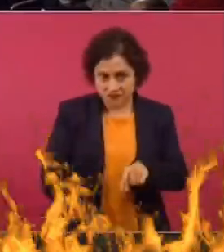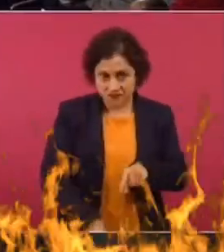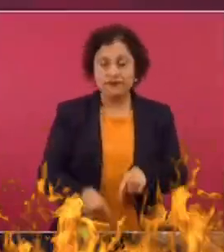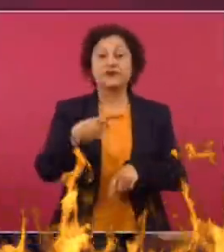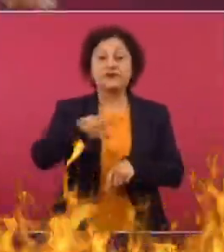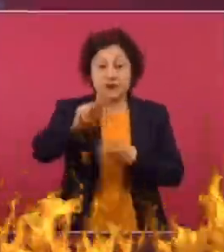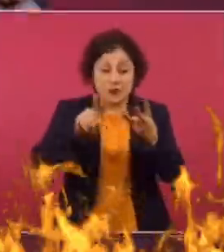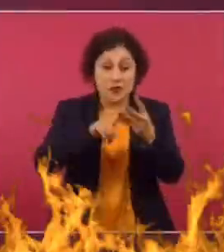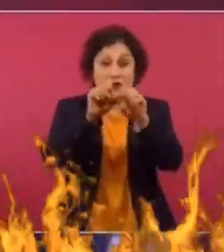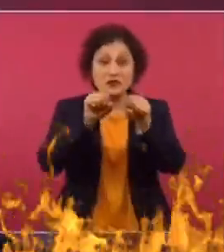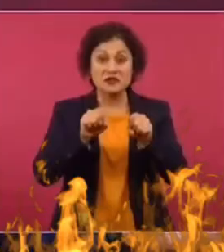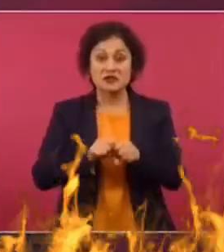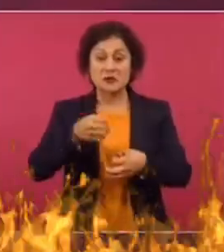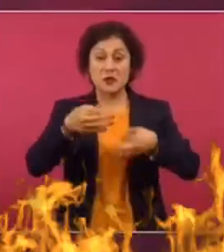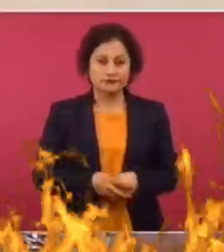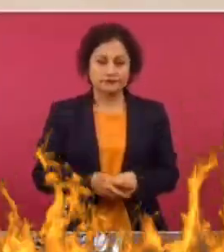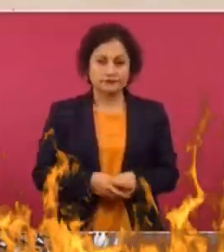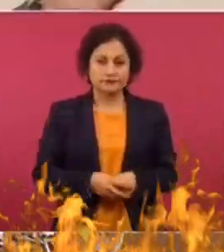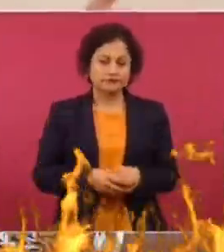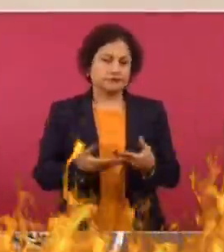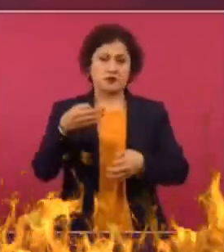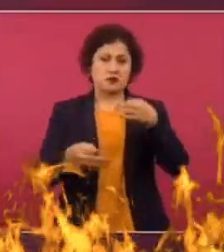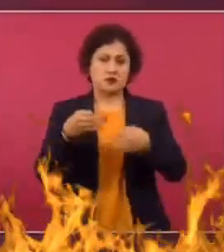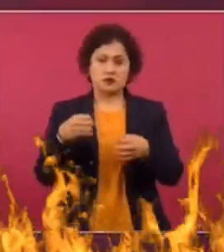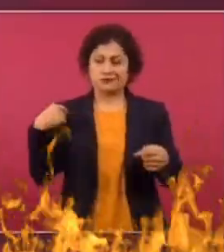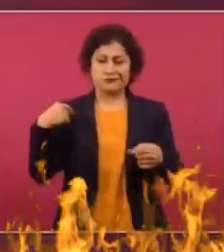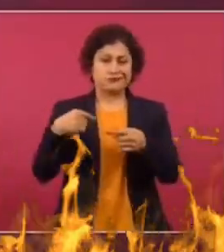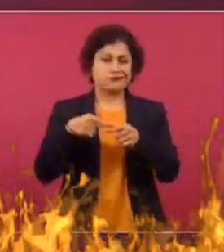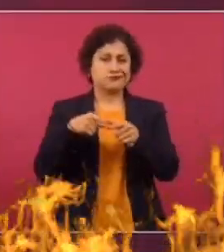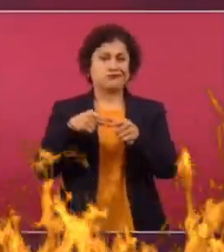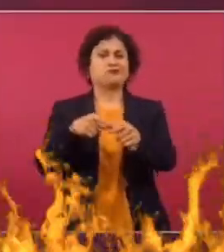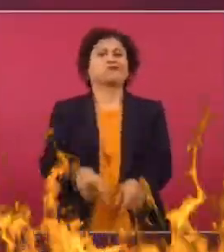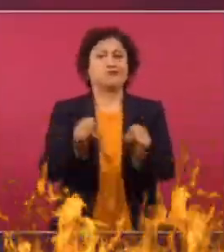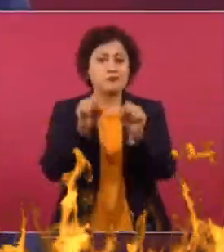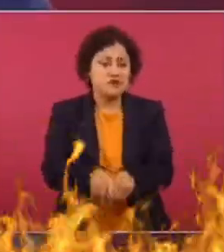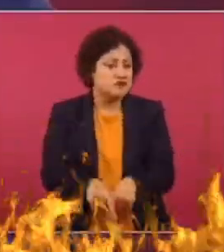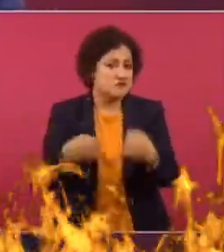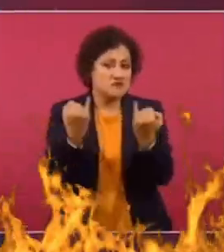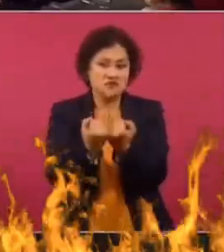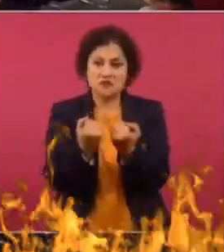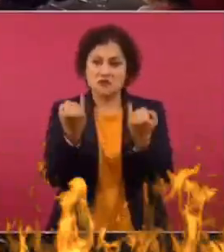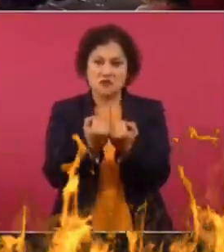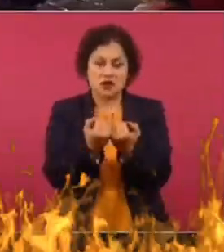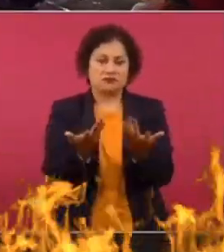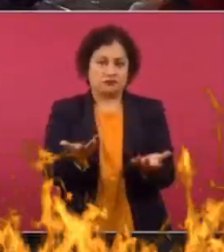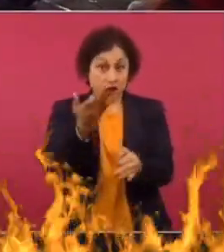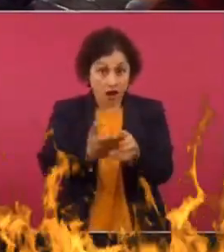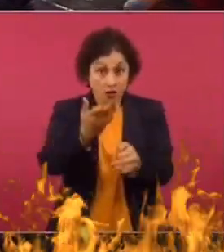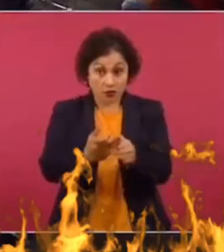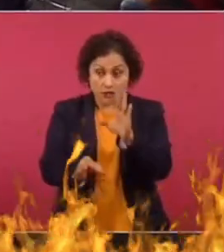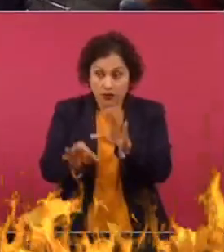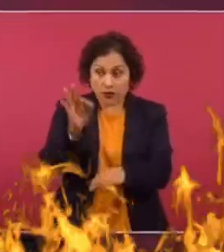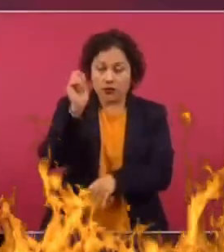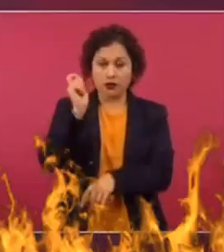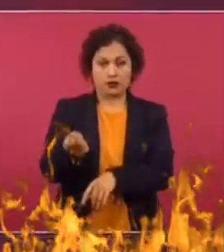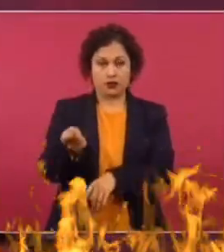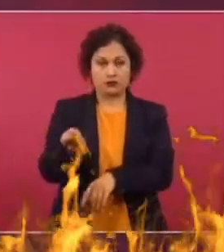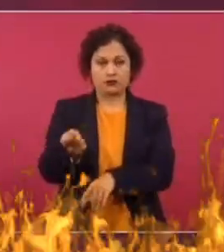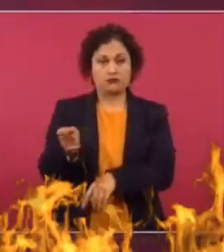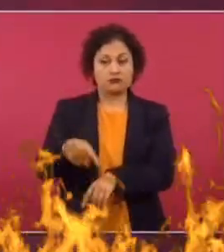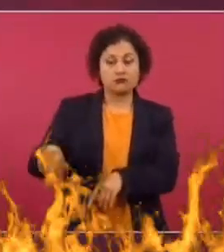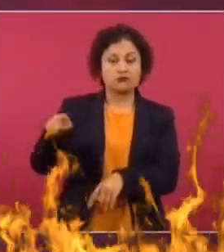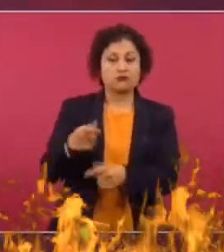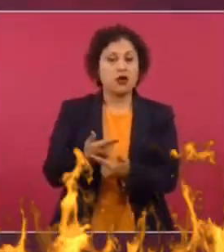Judicial no ha habido cambios. Al contrario, lo que está saliendo es de que se le está dando